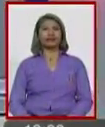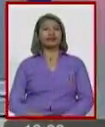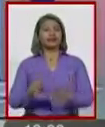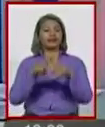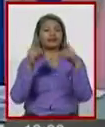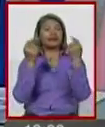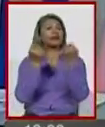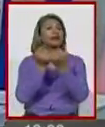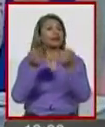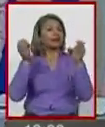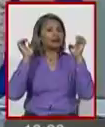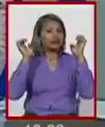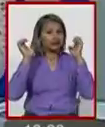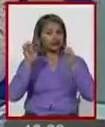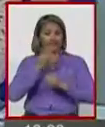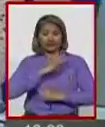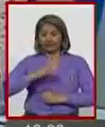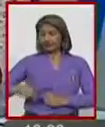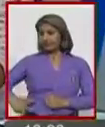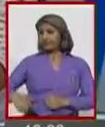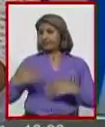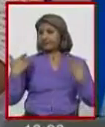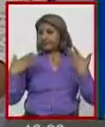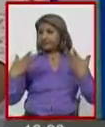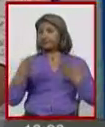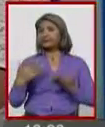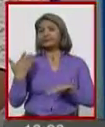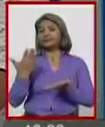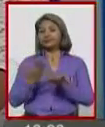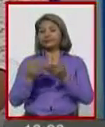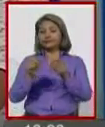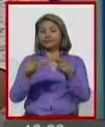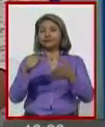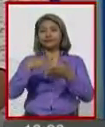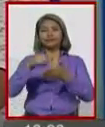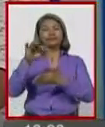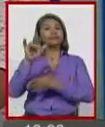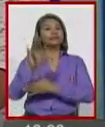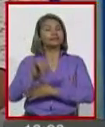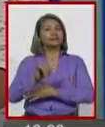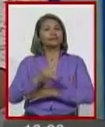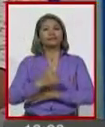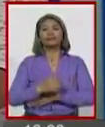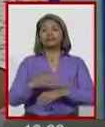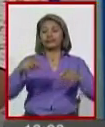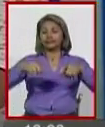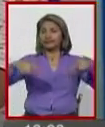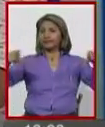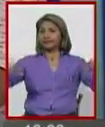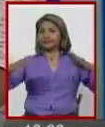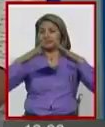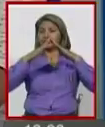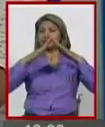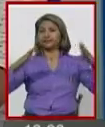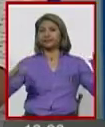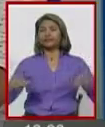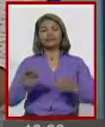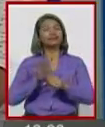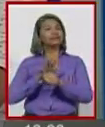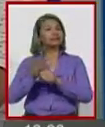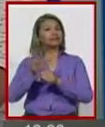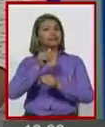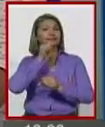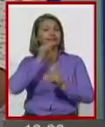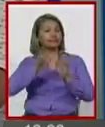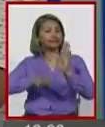Y el Departamento de Emergencias Municipal se dirigió hasta un barrio en la Villa Primero de Mayo, donde una cancha y una vivienda se encontraban